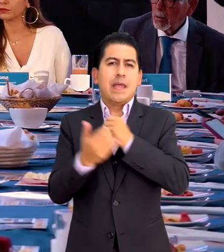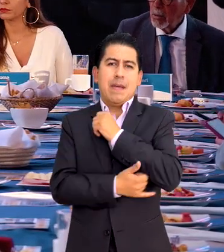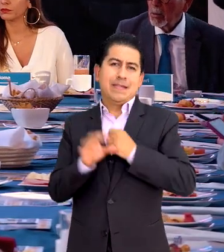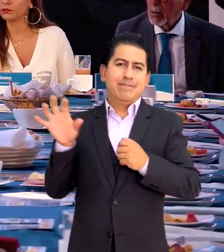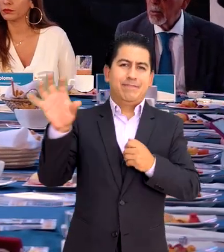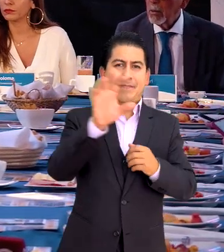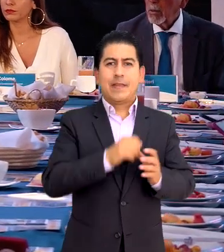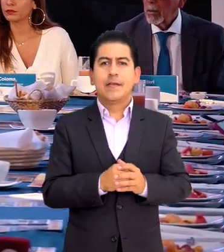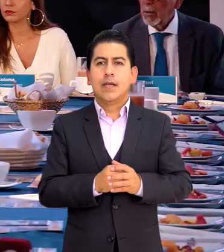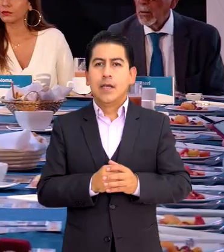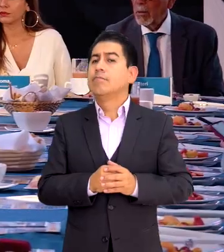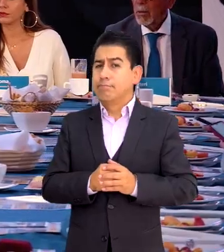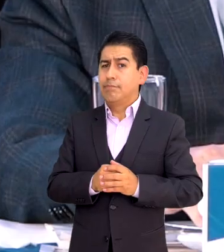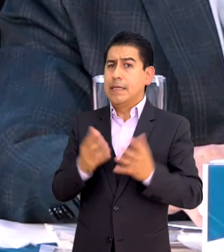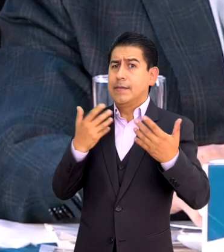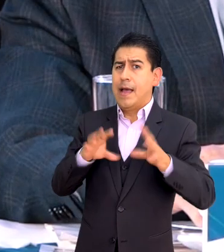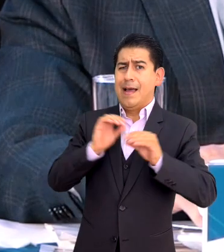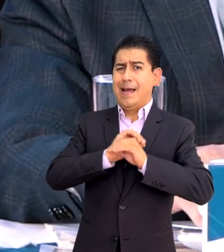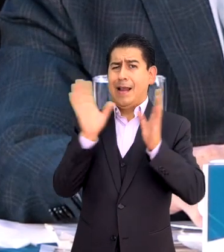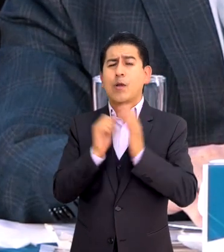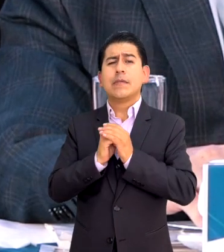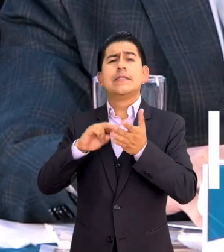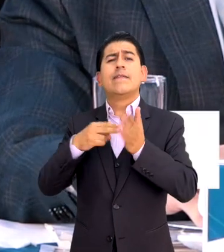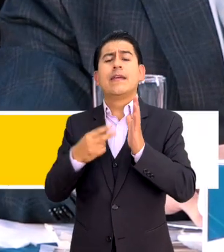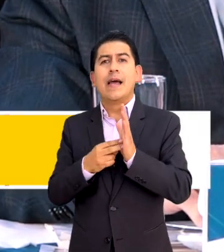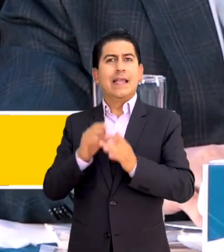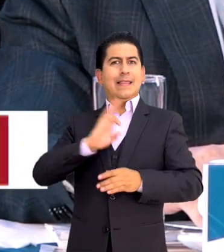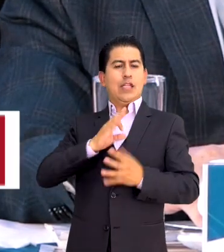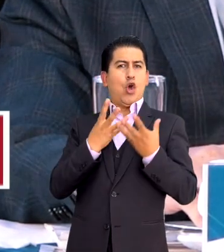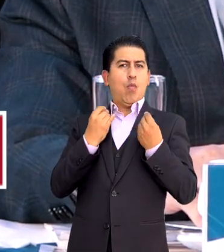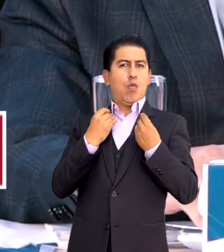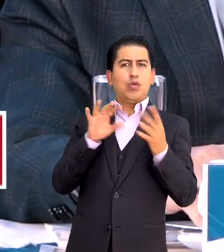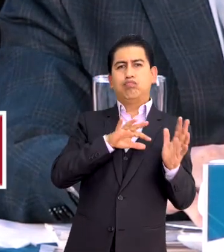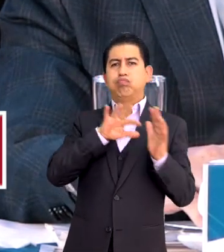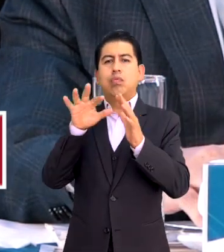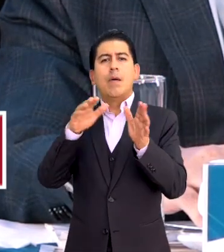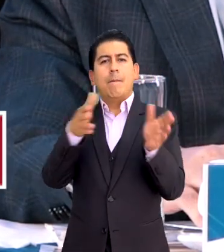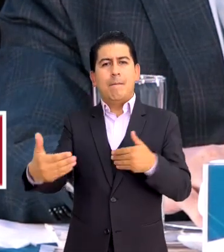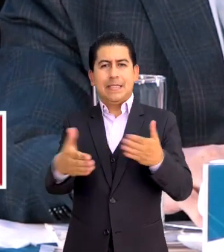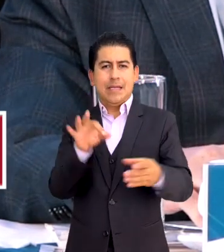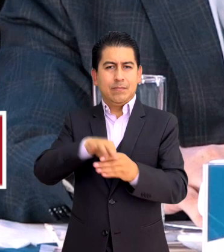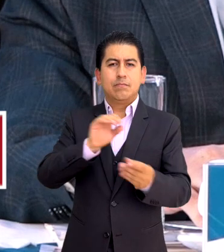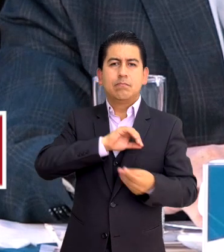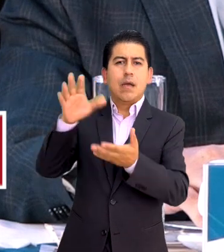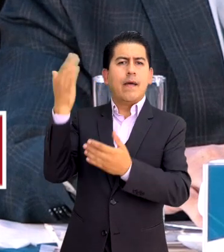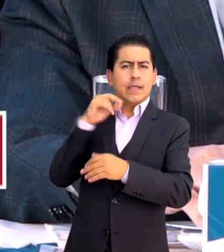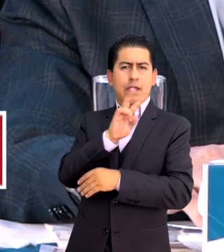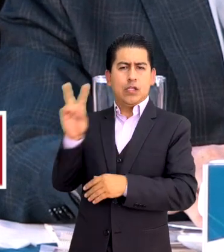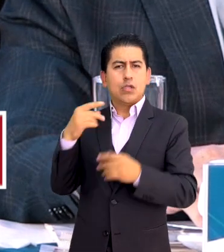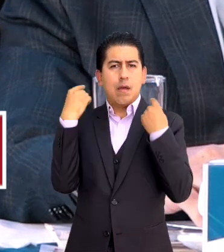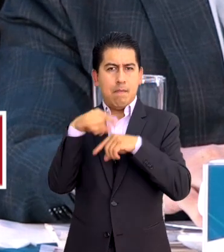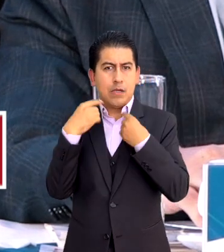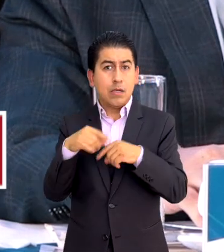sufragio fuera del territorio nacional. Tenemos ya 95 kits técnicos enviados el 22 de